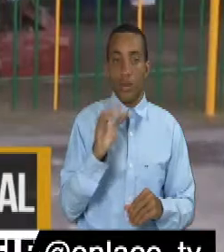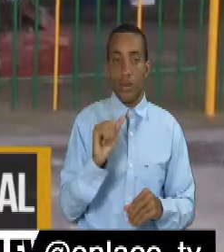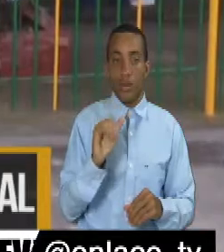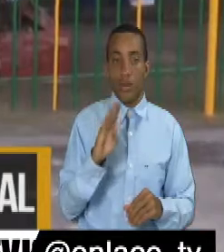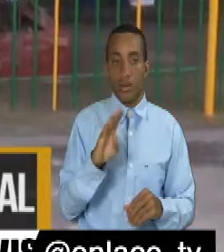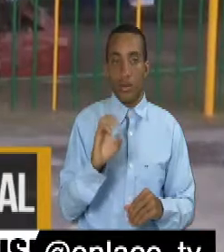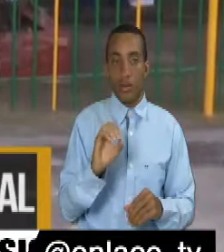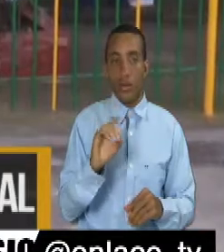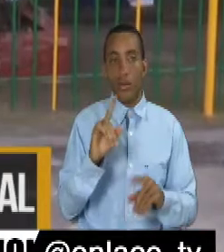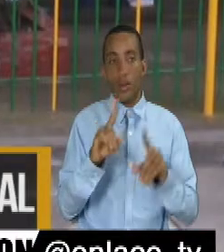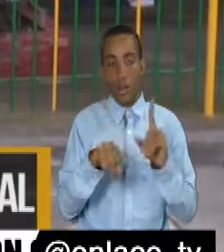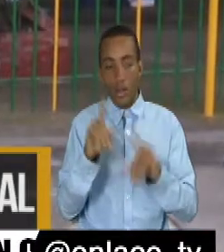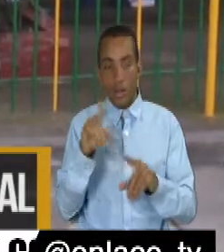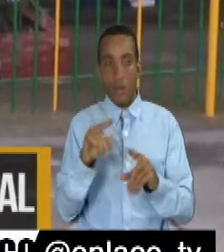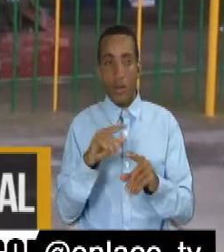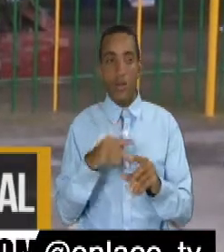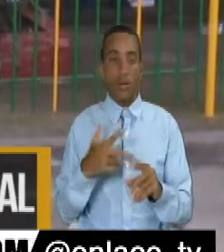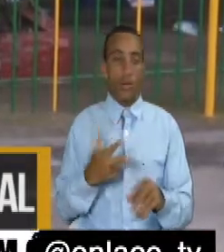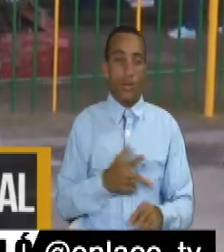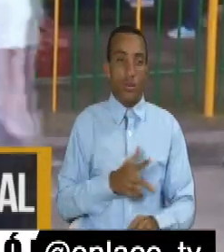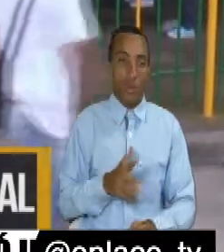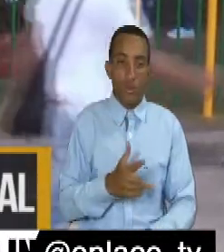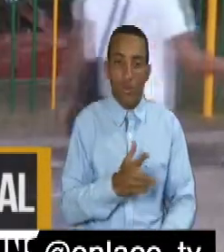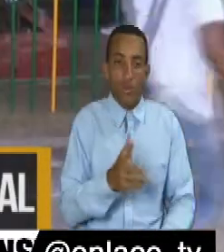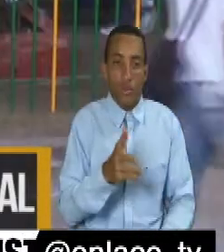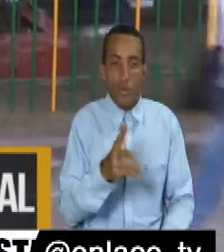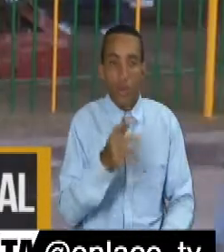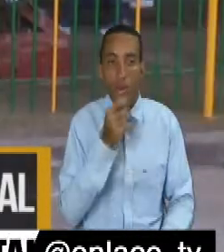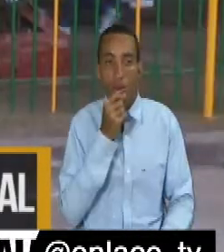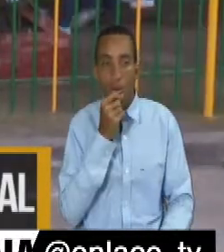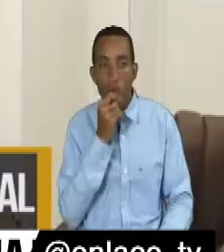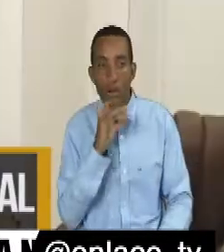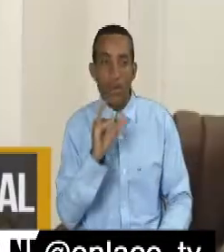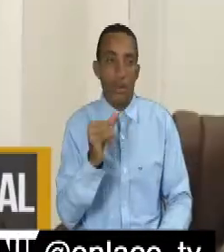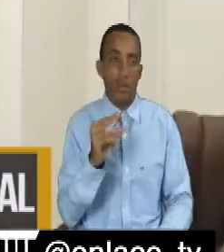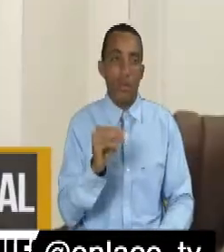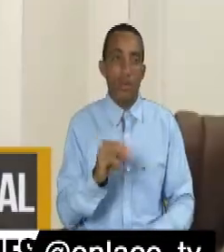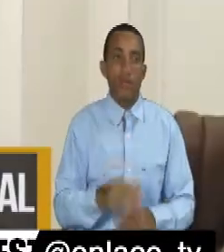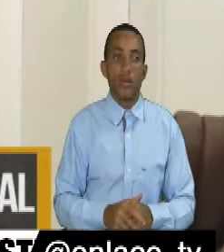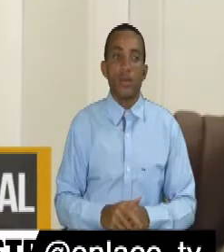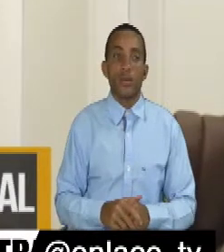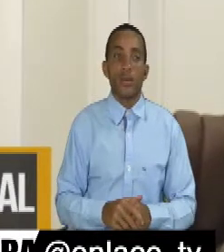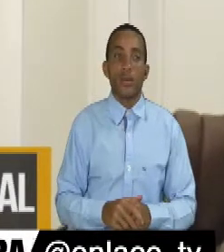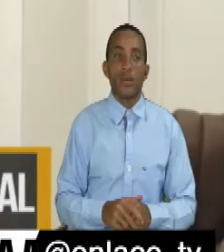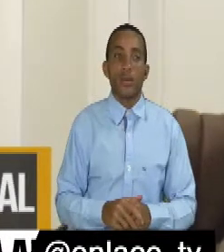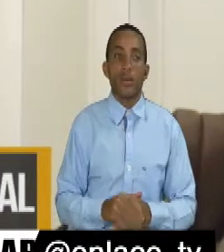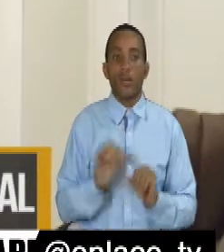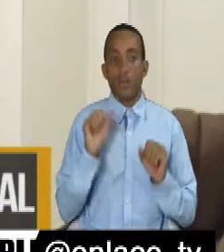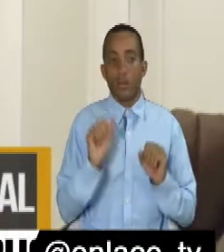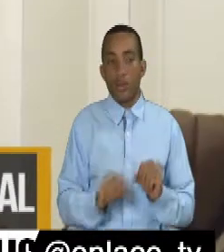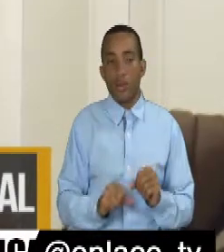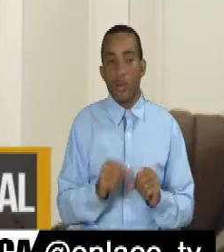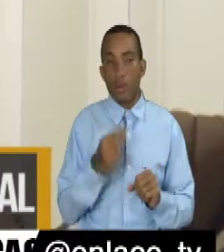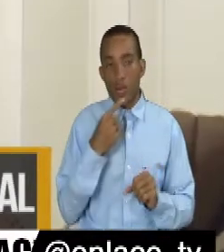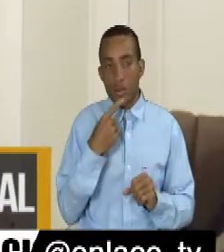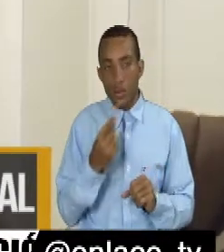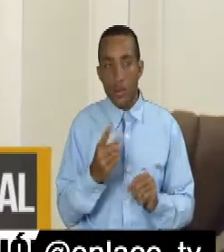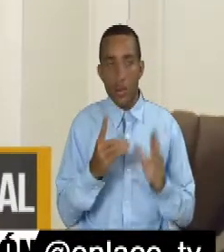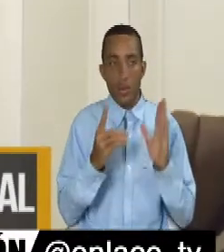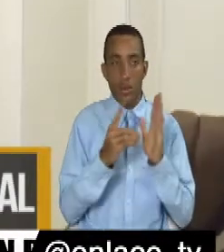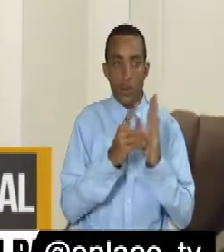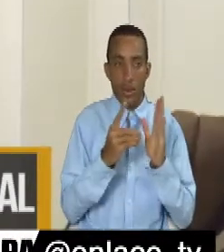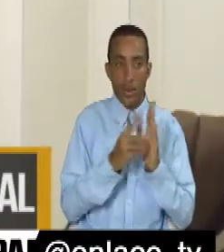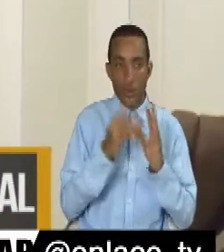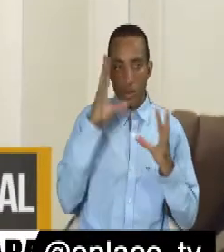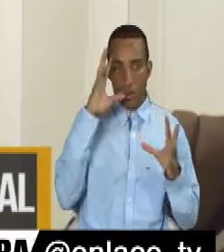que algunos ciudadanos puedan desplazarse con facilidad a los puntos de votación. Finalmente se puede decir que en el decreto hay acuerdo,